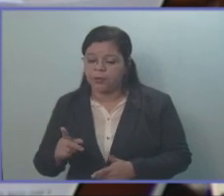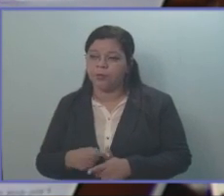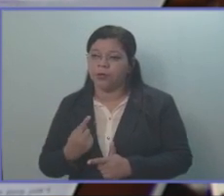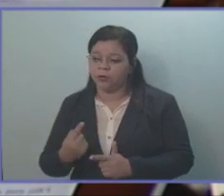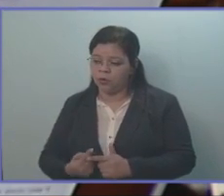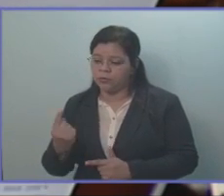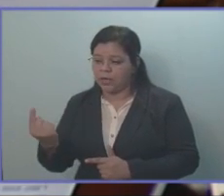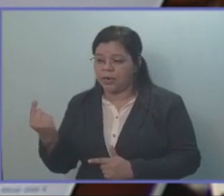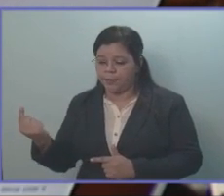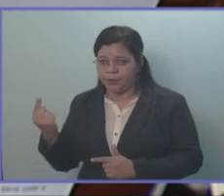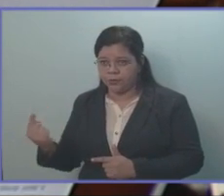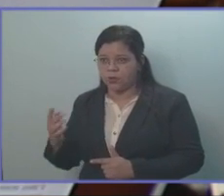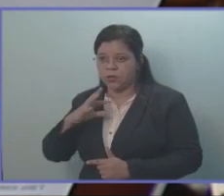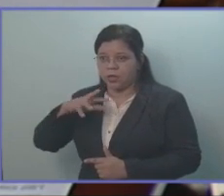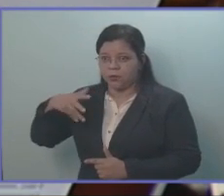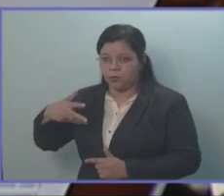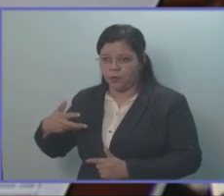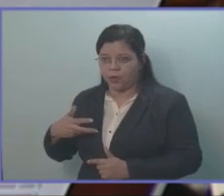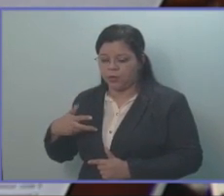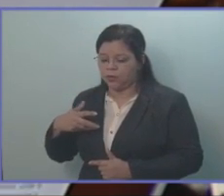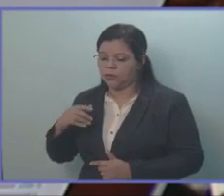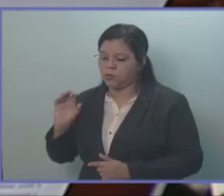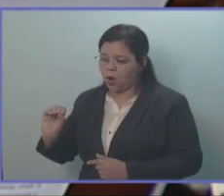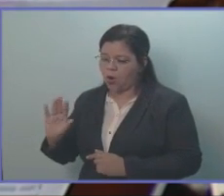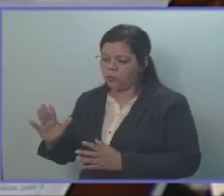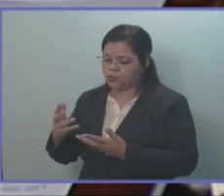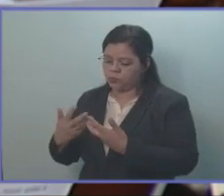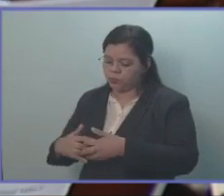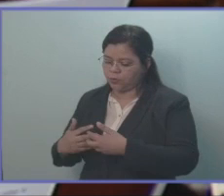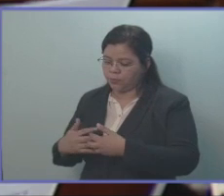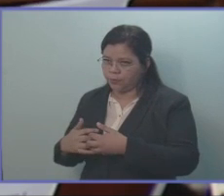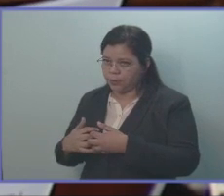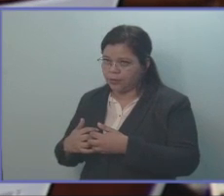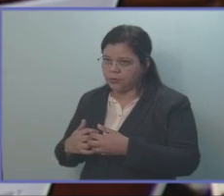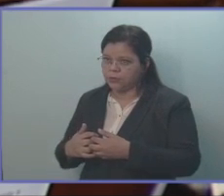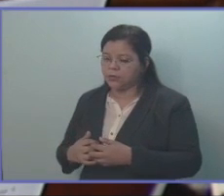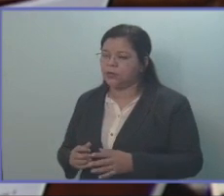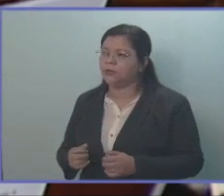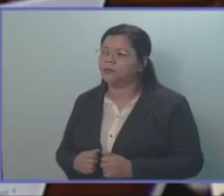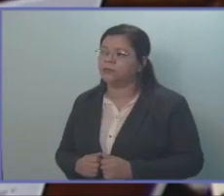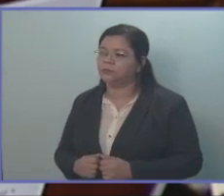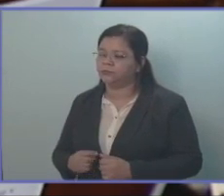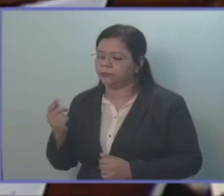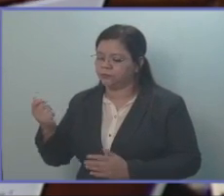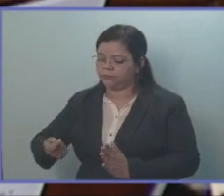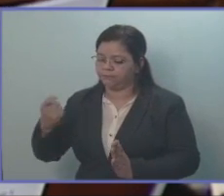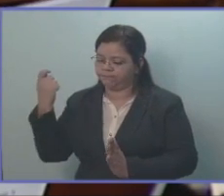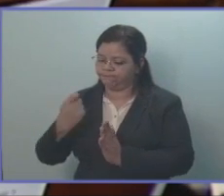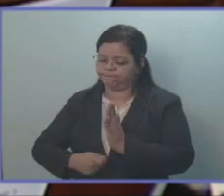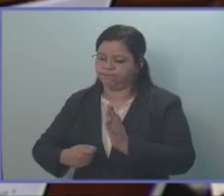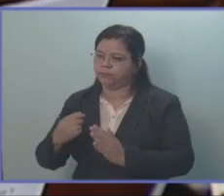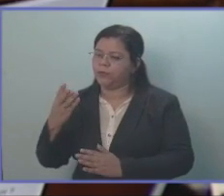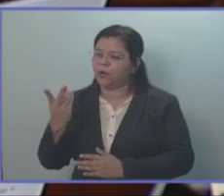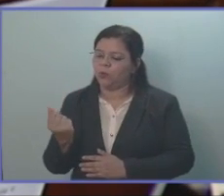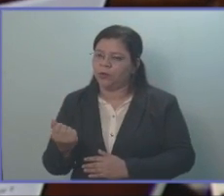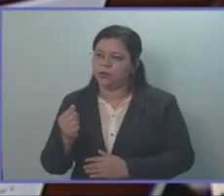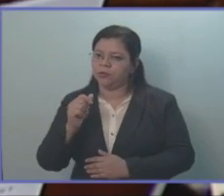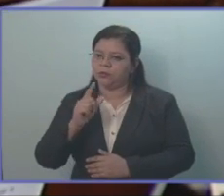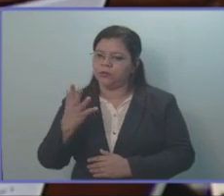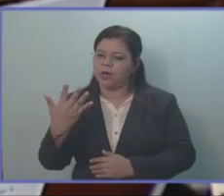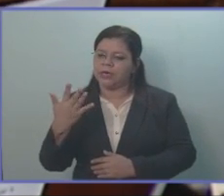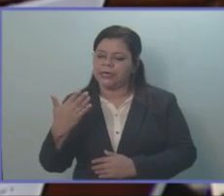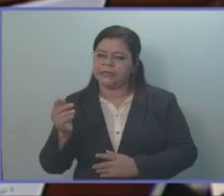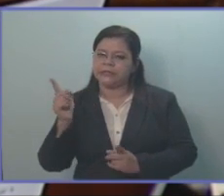las personas natural o jurídica, titular o usuario del servicio, con una multa equivalente de